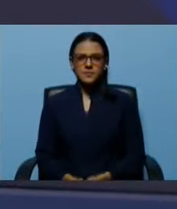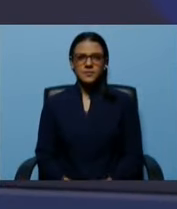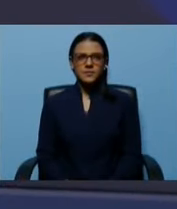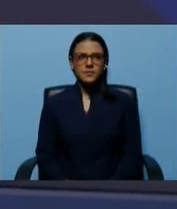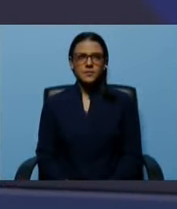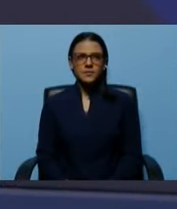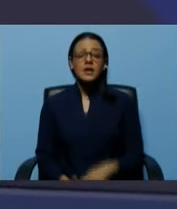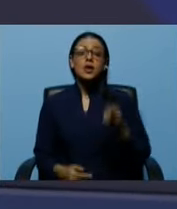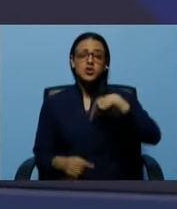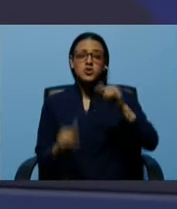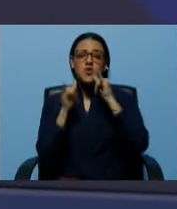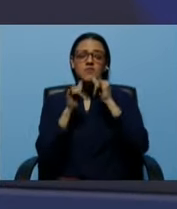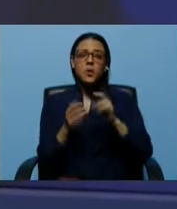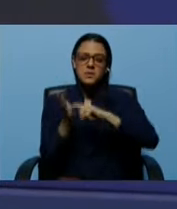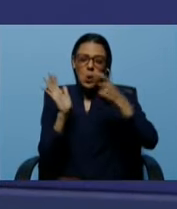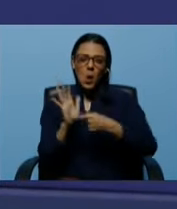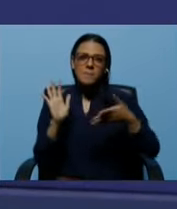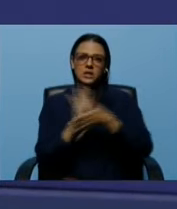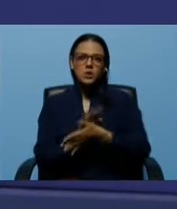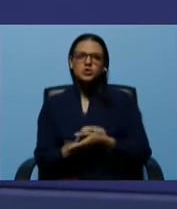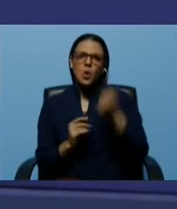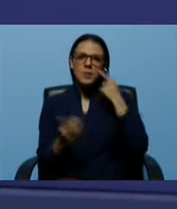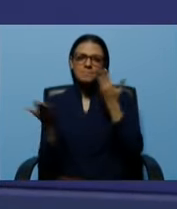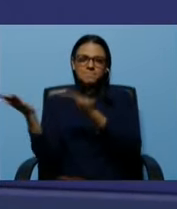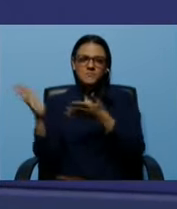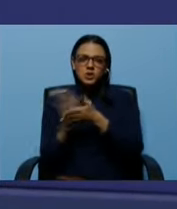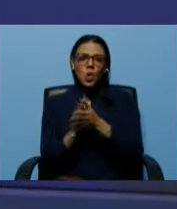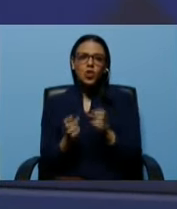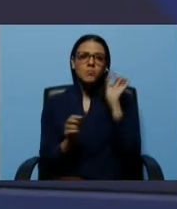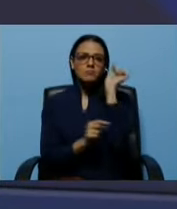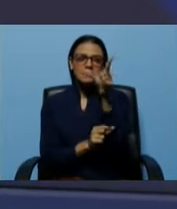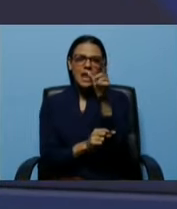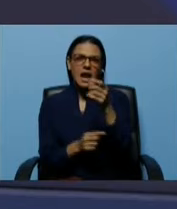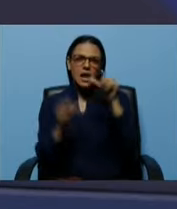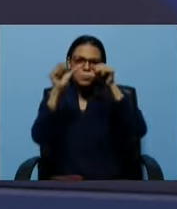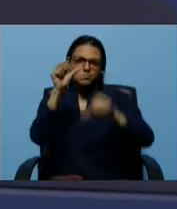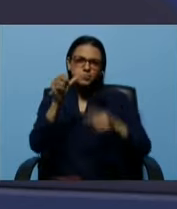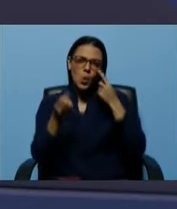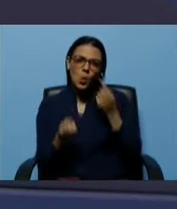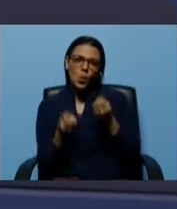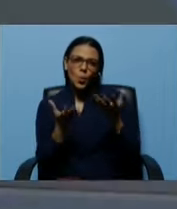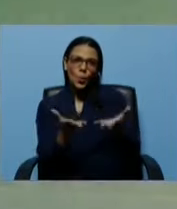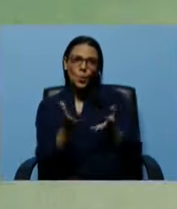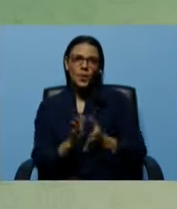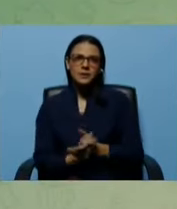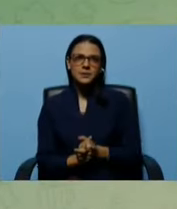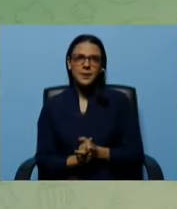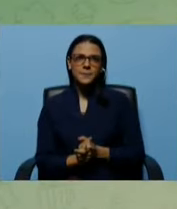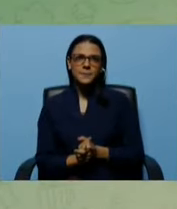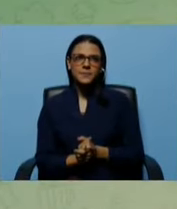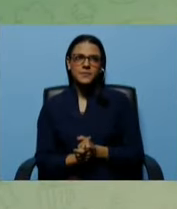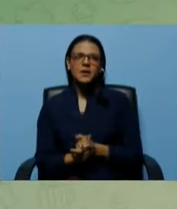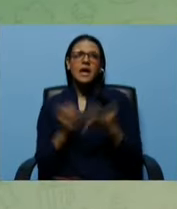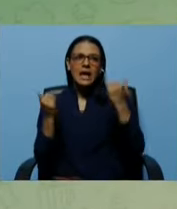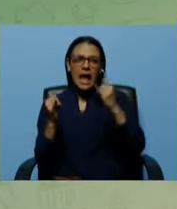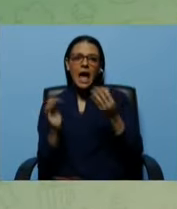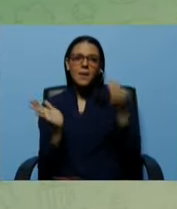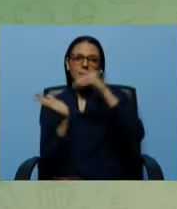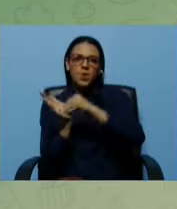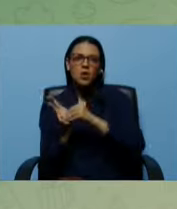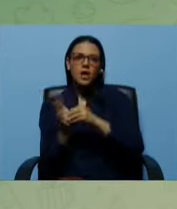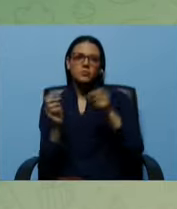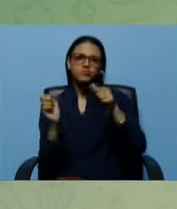tenemos información de último minuto y para ello nos vamos al Canal de T Telegram del presidente Nicolás Maduro moros que ha colocado lo